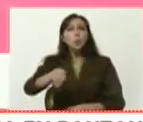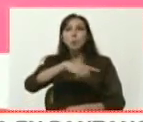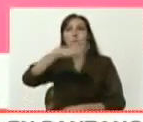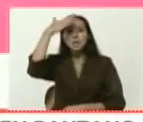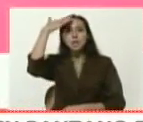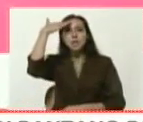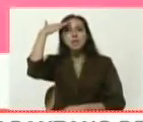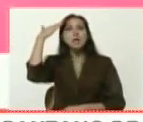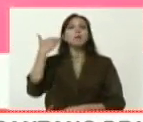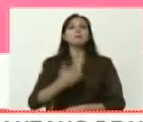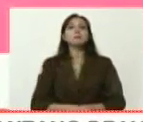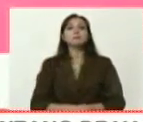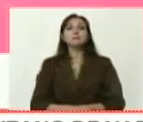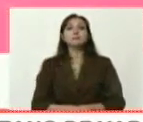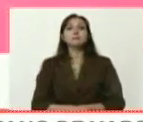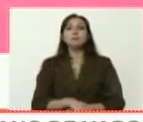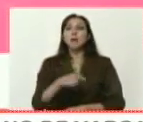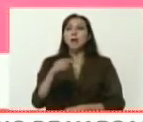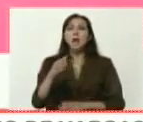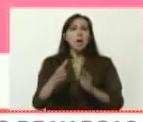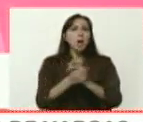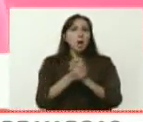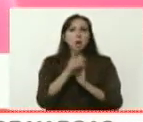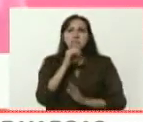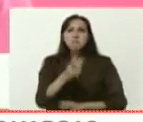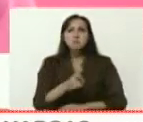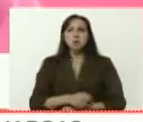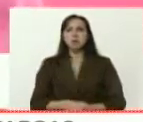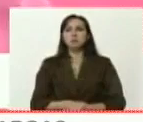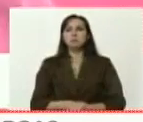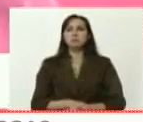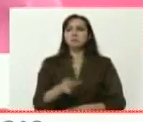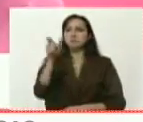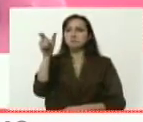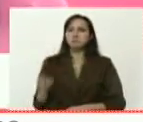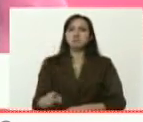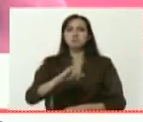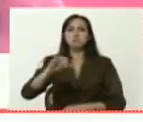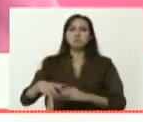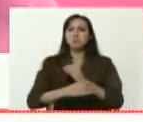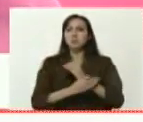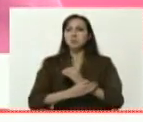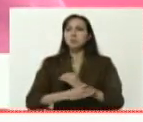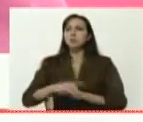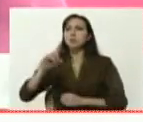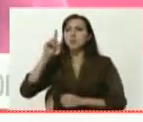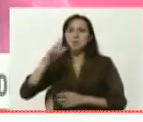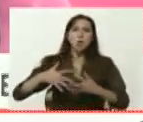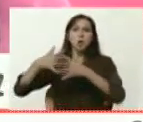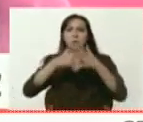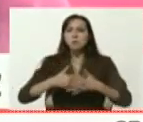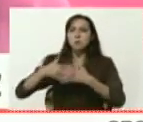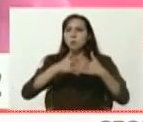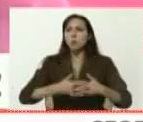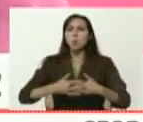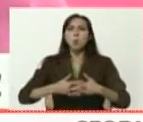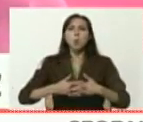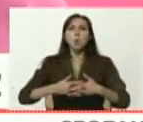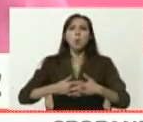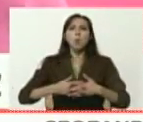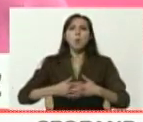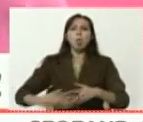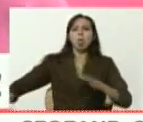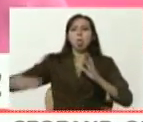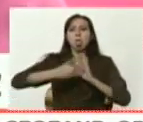que este enemigo inclemente ha tomado la guerra eléctrica como uno de